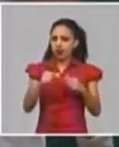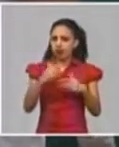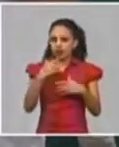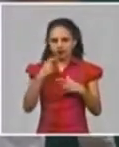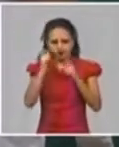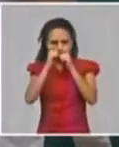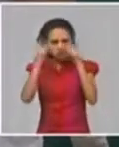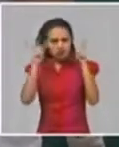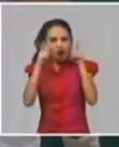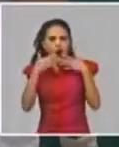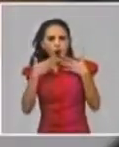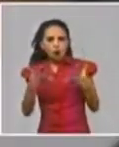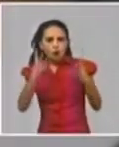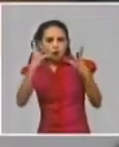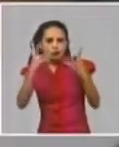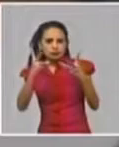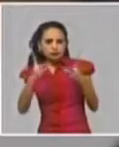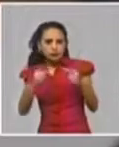posible?